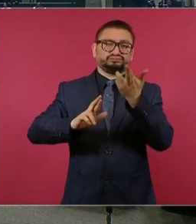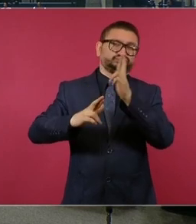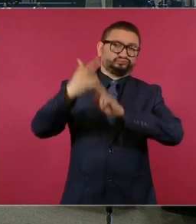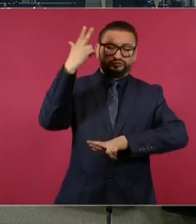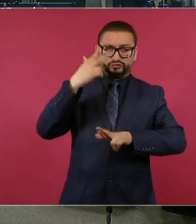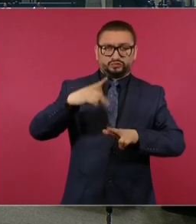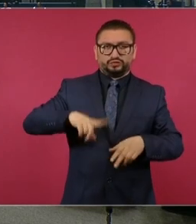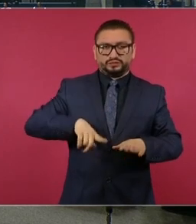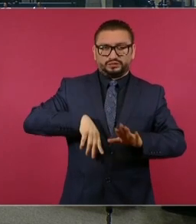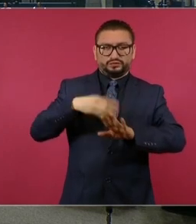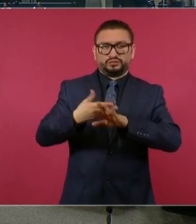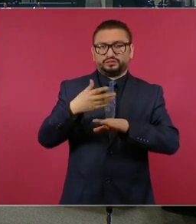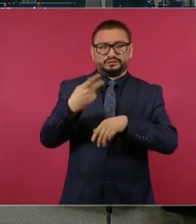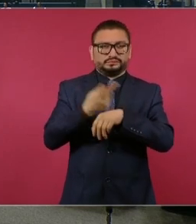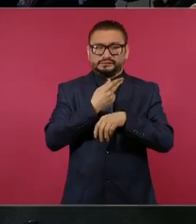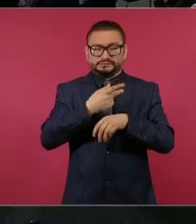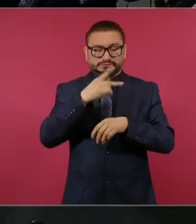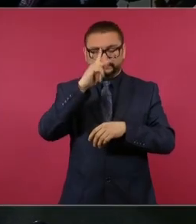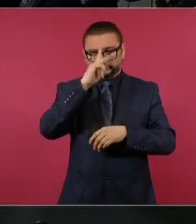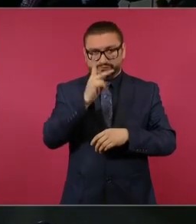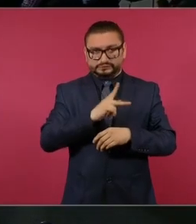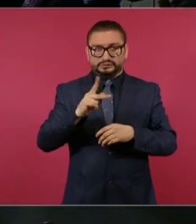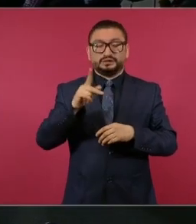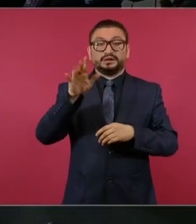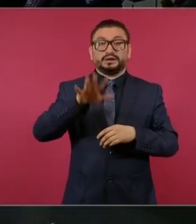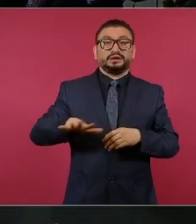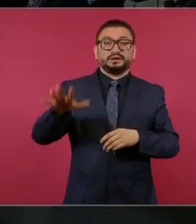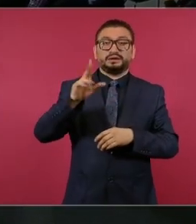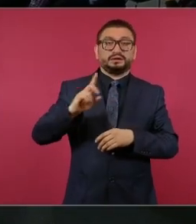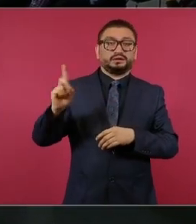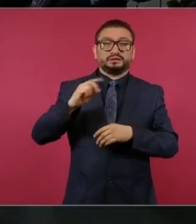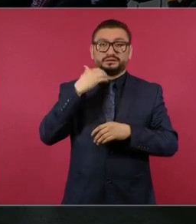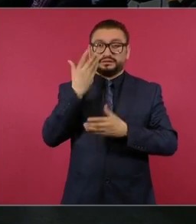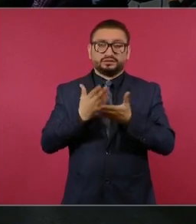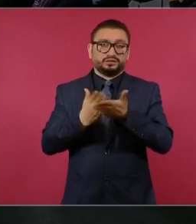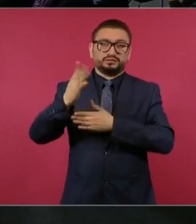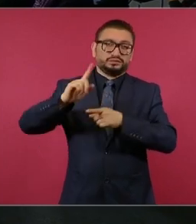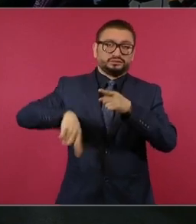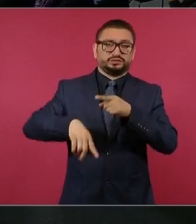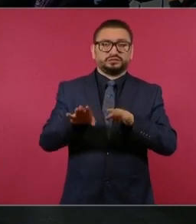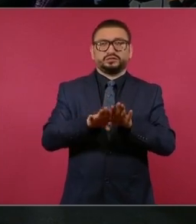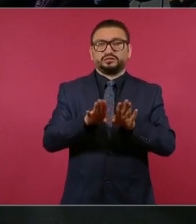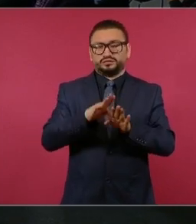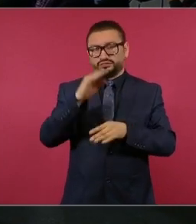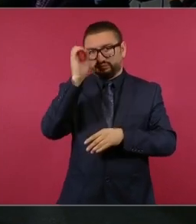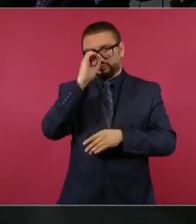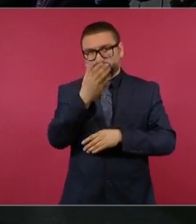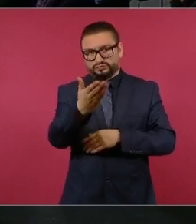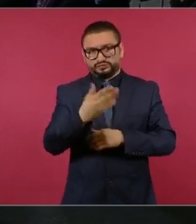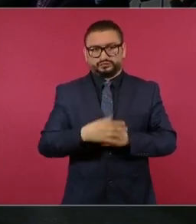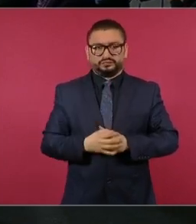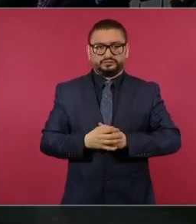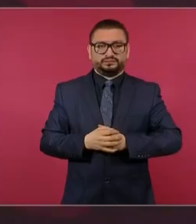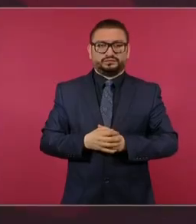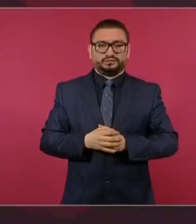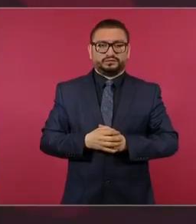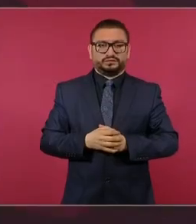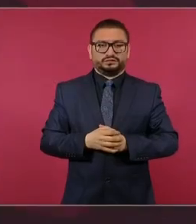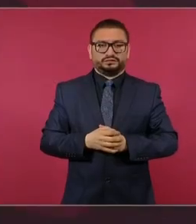verdad es tan miserable la derecha que andan queriendo arrebatar el poder a través de un golpe de Estado. ¿Cuál es su opinión?